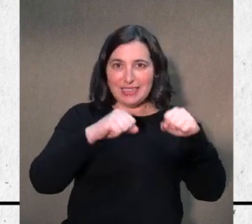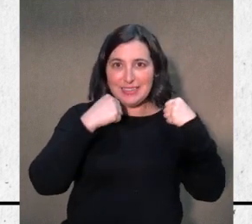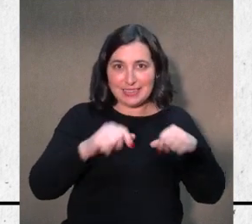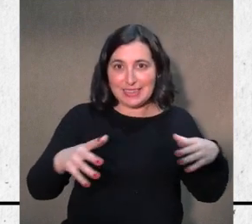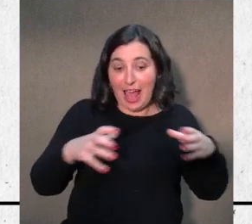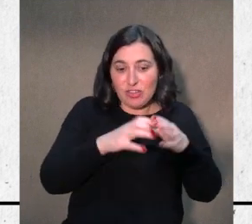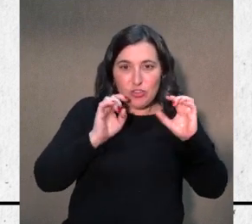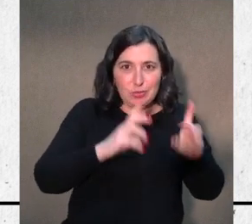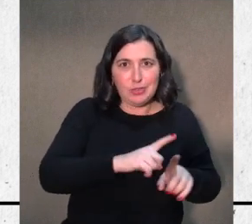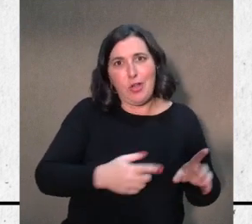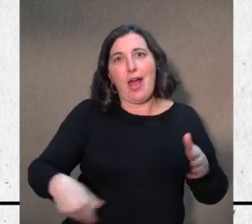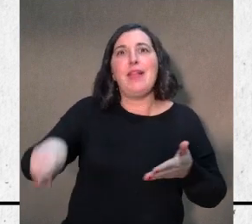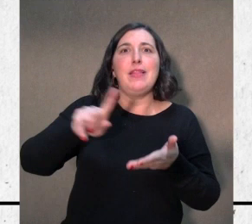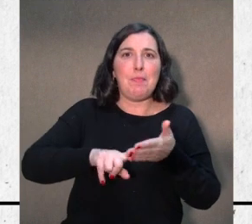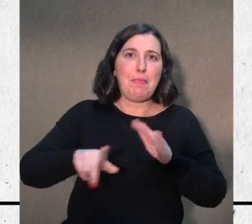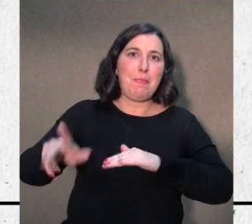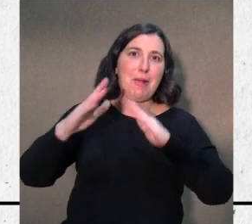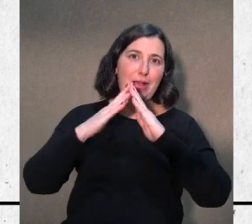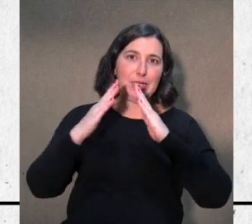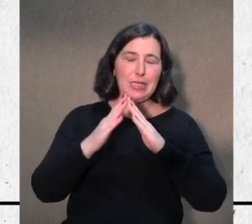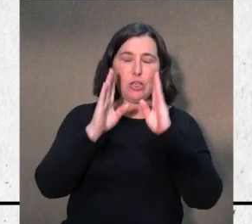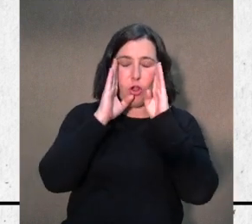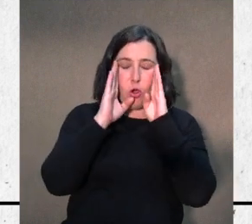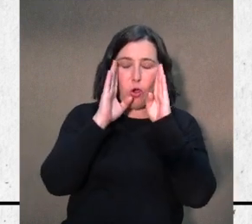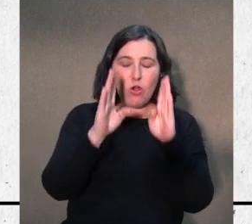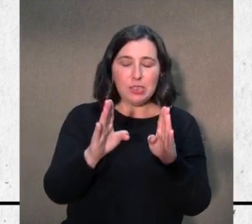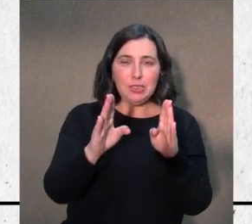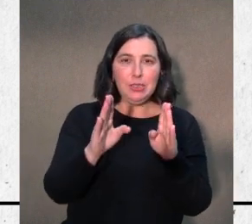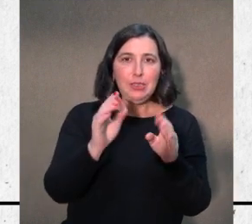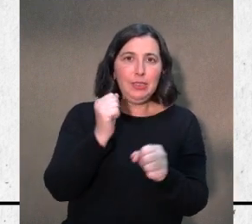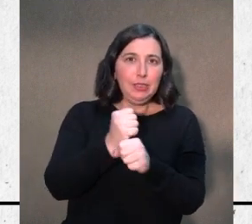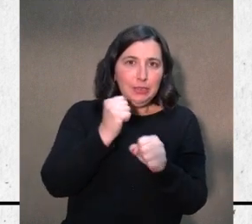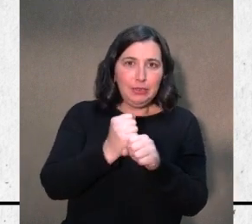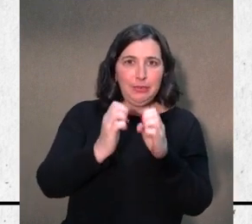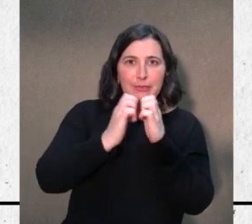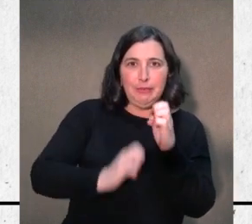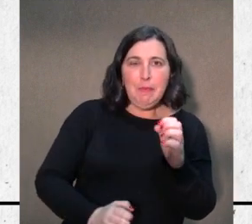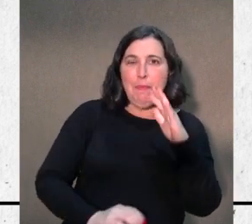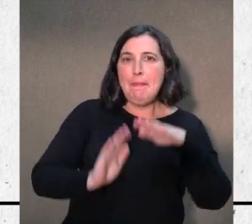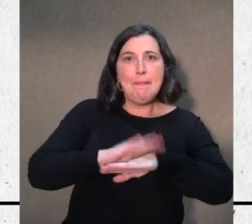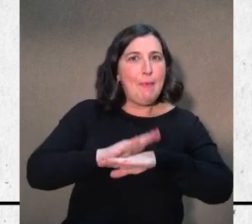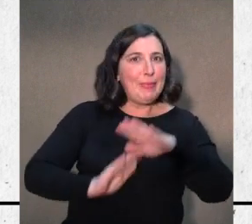ese trabajo y toda esa energía en el momento de máxima exposición, como dije, en el concierto. O sea, es